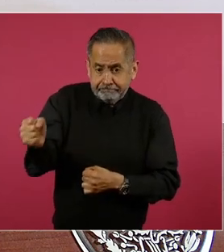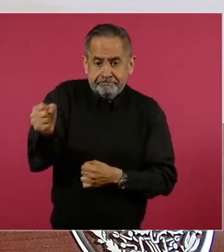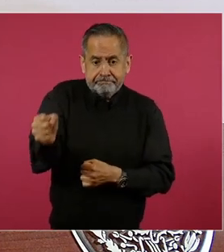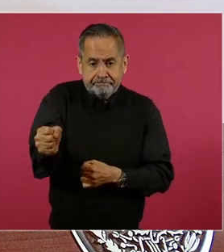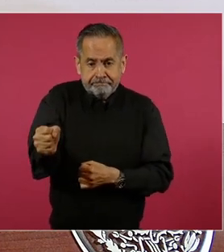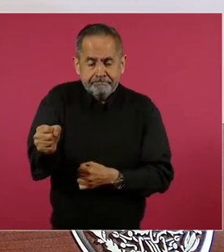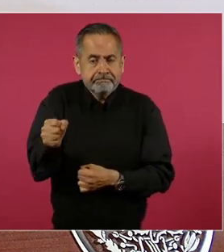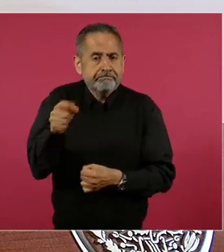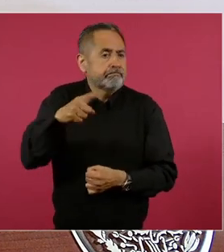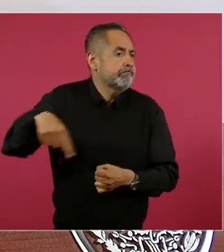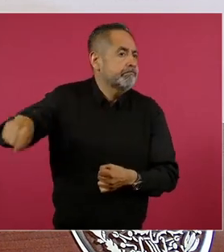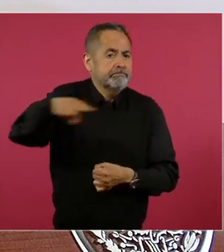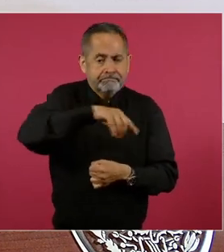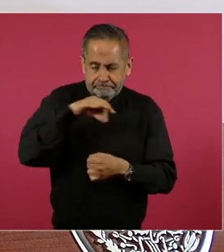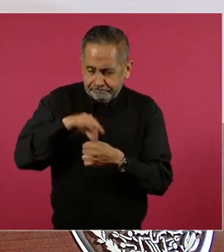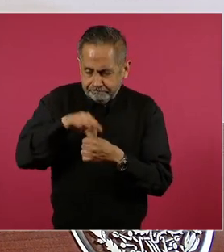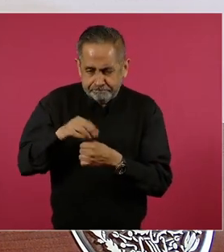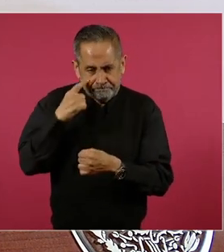decidido,